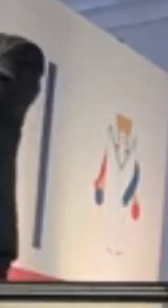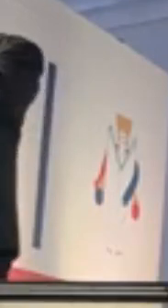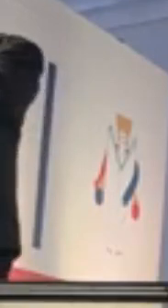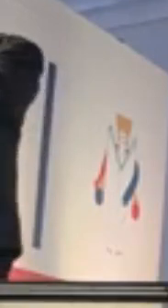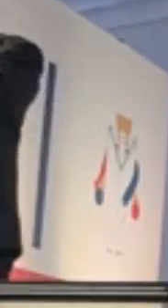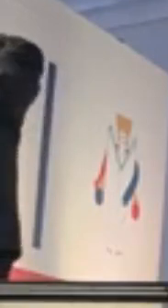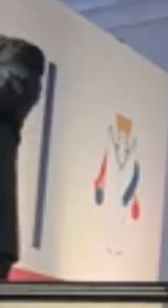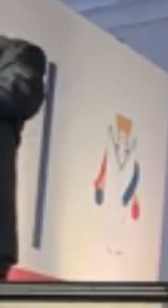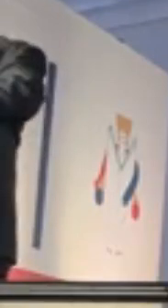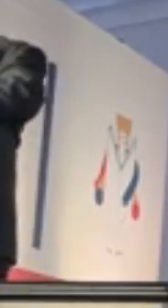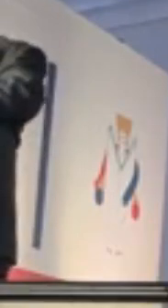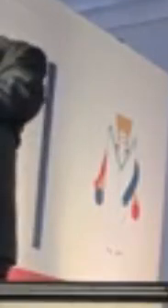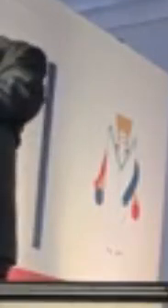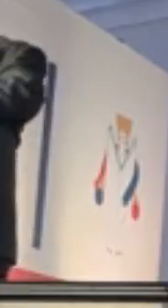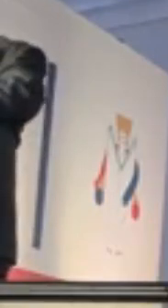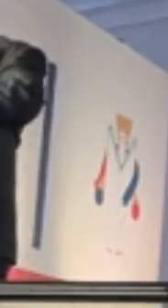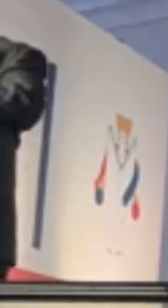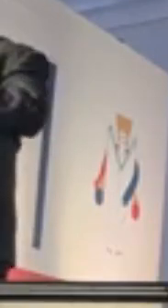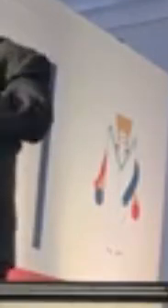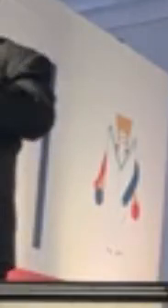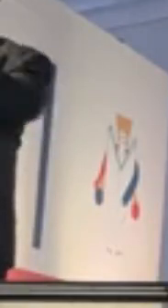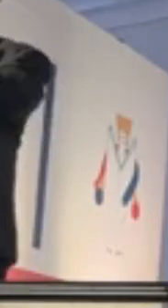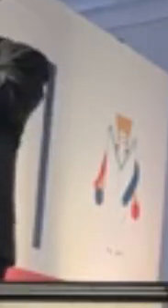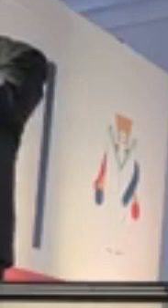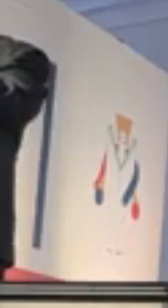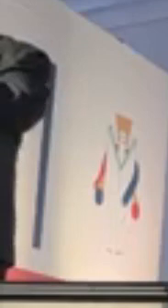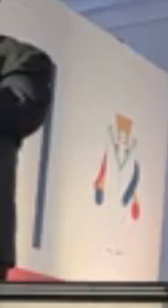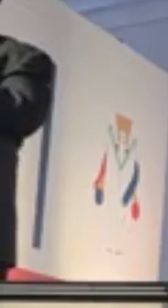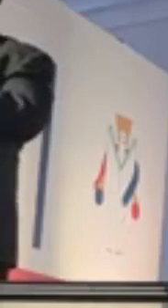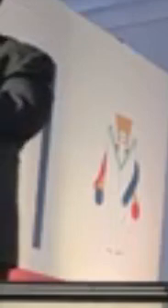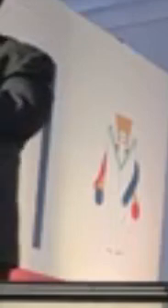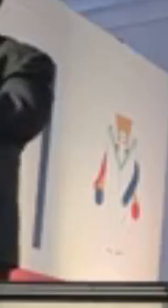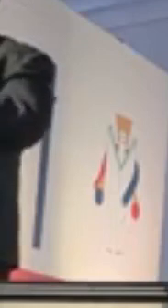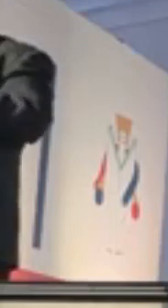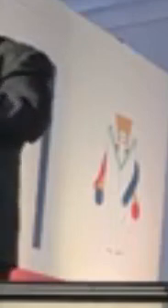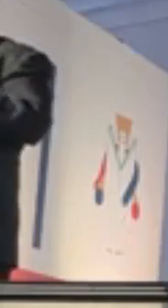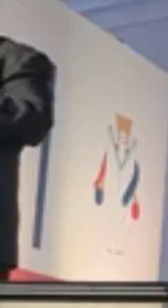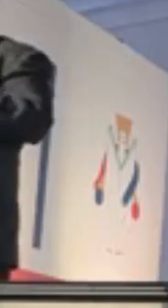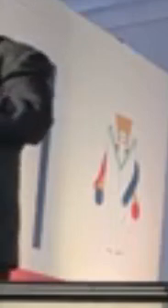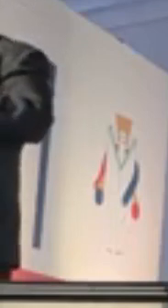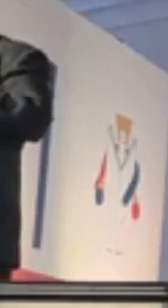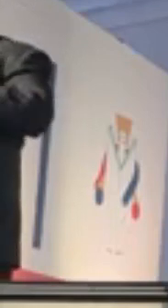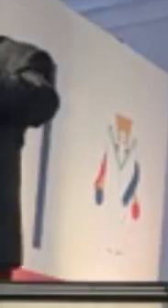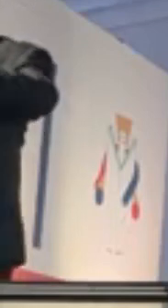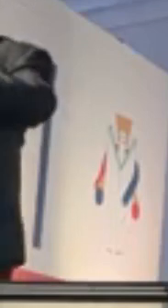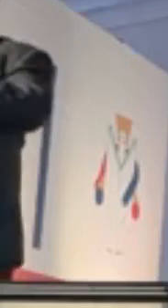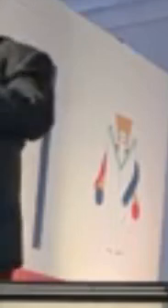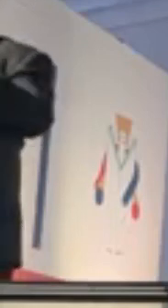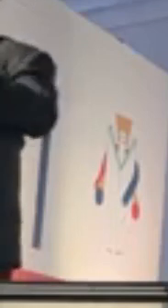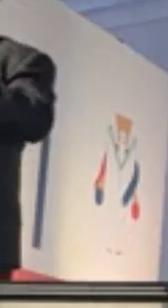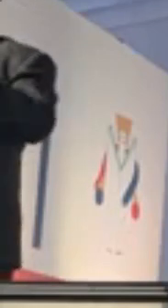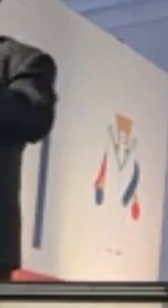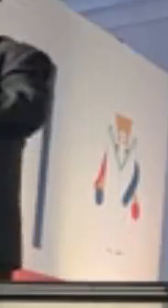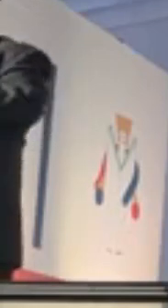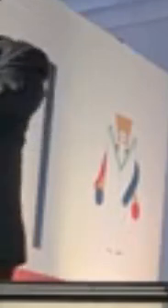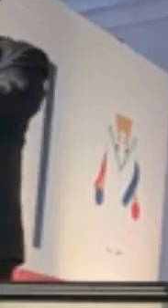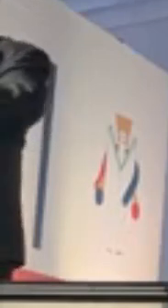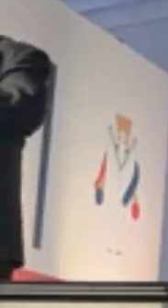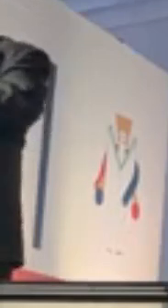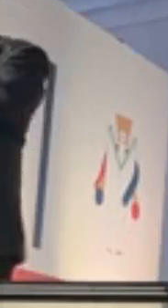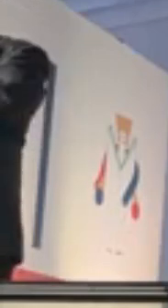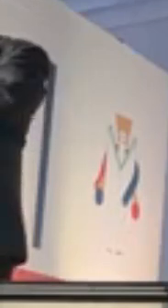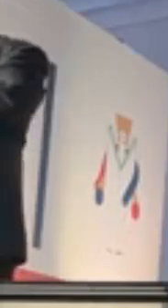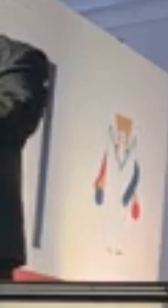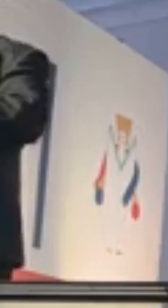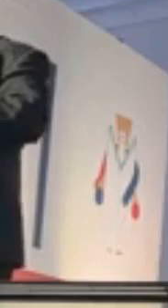cristalización, digamos, en la institucionalidad, en las presidencias, de las luchas contra el neoliberalismo que los pueblos estaban llevando a cabo. Y que